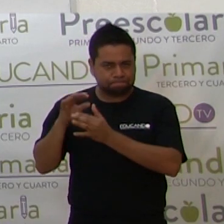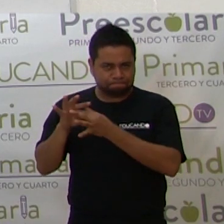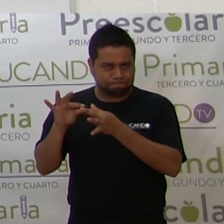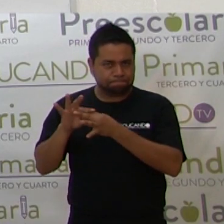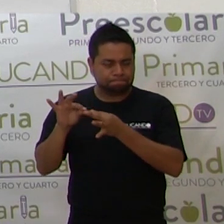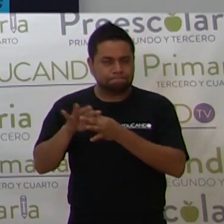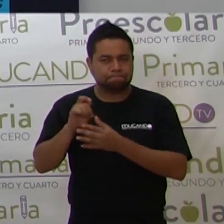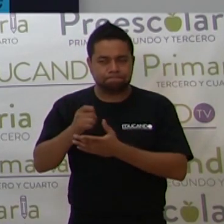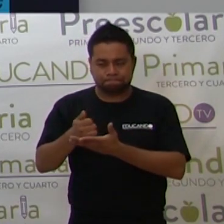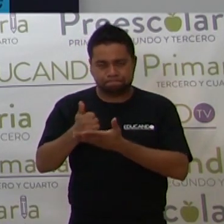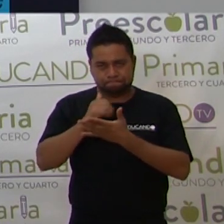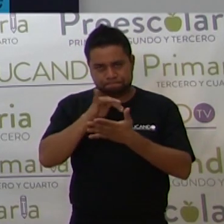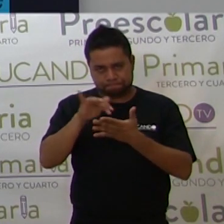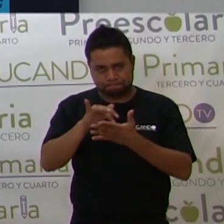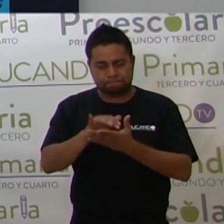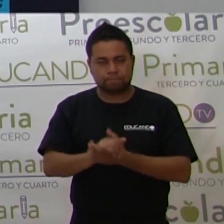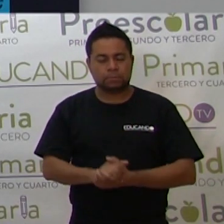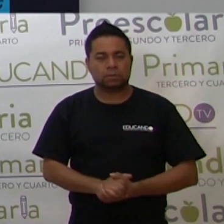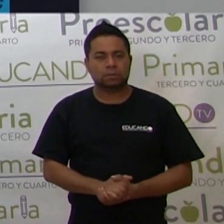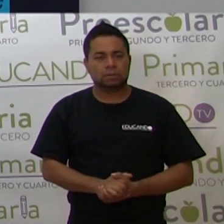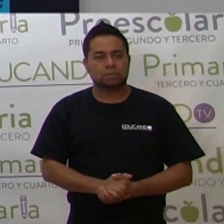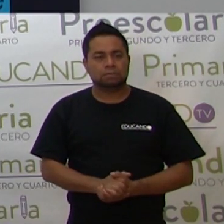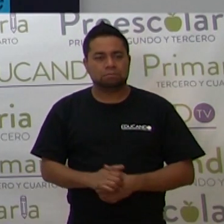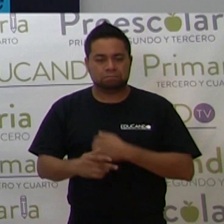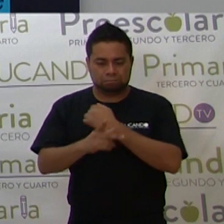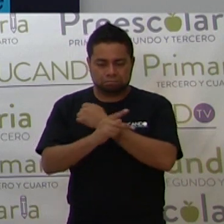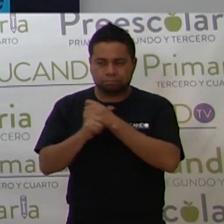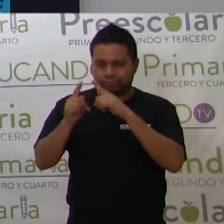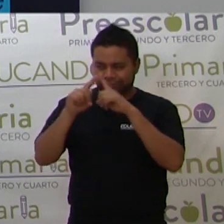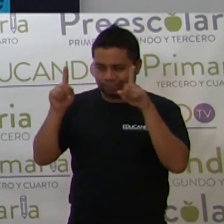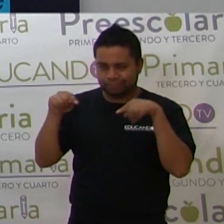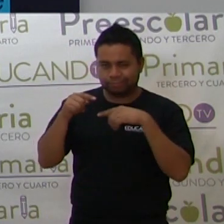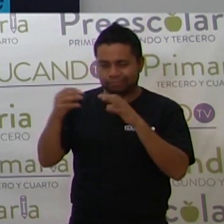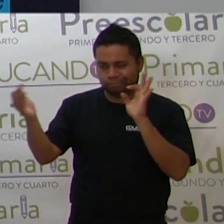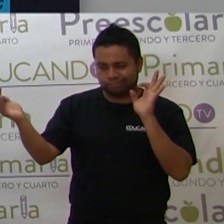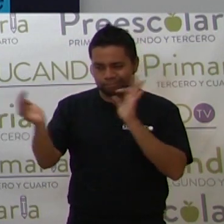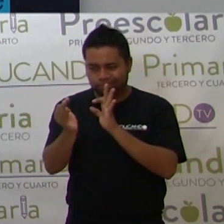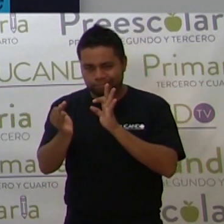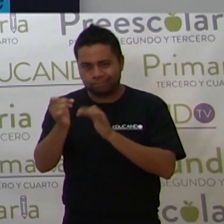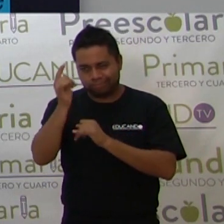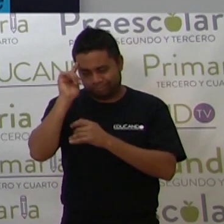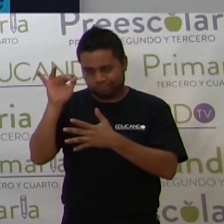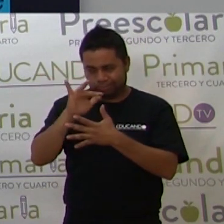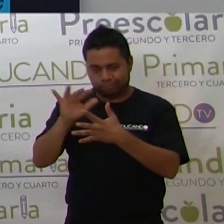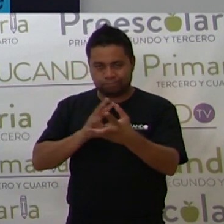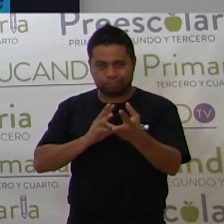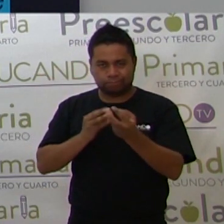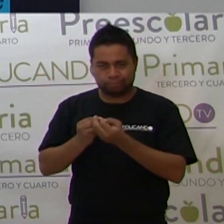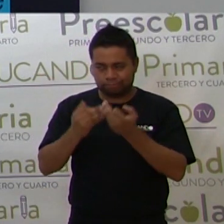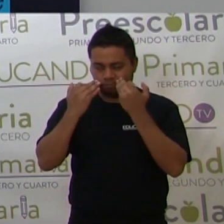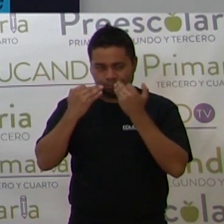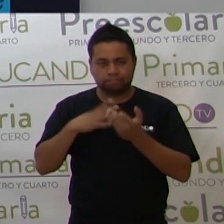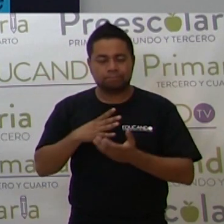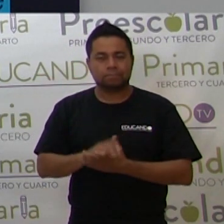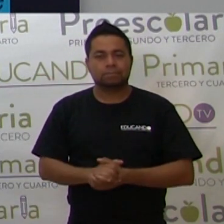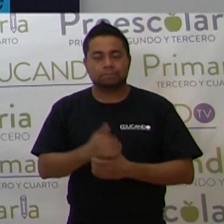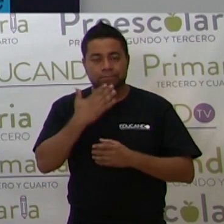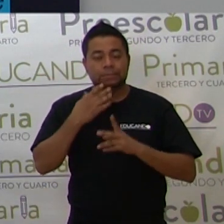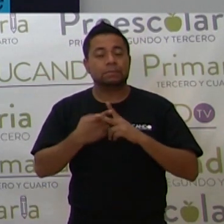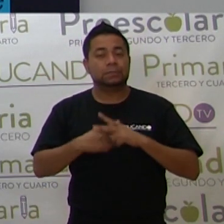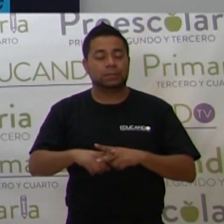¿Bien? Ayúdame a leerlo, lo vamos a poner en pantalla para que podamos leerlos juntos. Ahí está. Vamos a